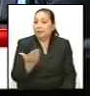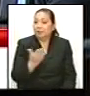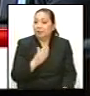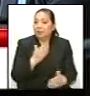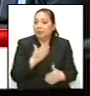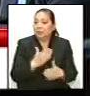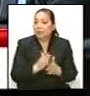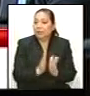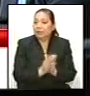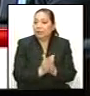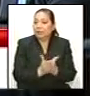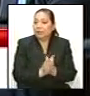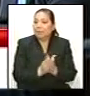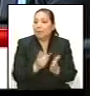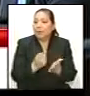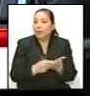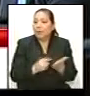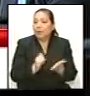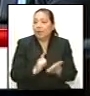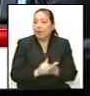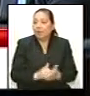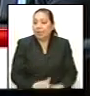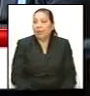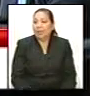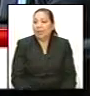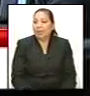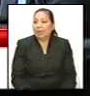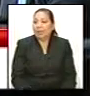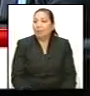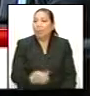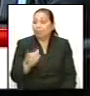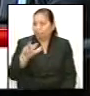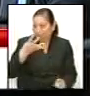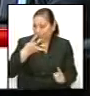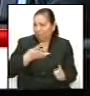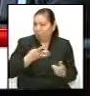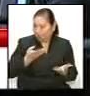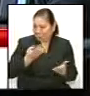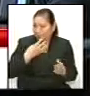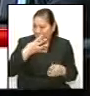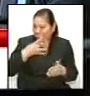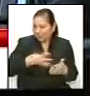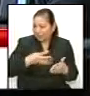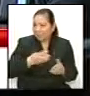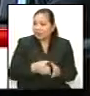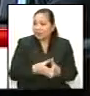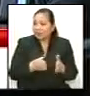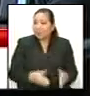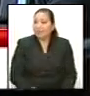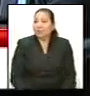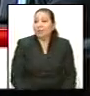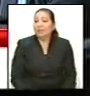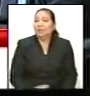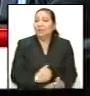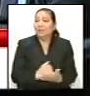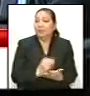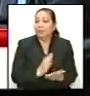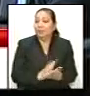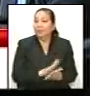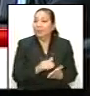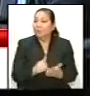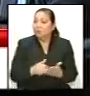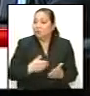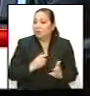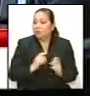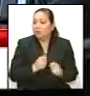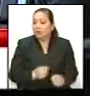parcialmente los libros porque nos dijo, y usted está de testigo, de que un tercio de ellos no nos podía dar